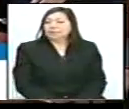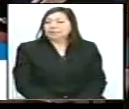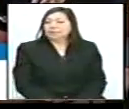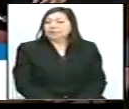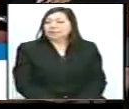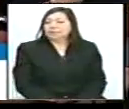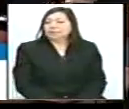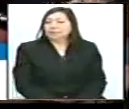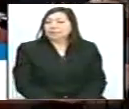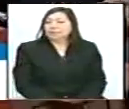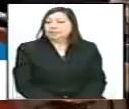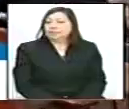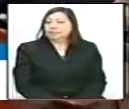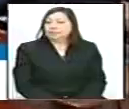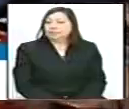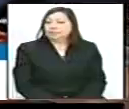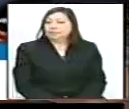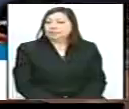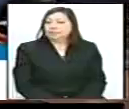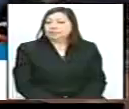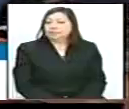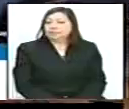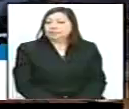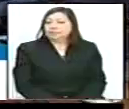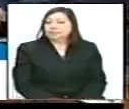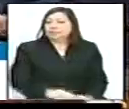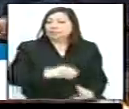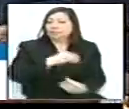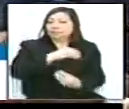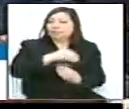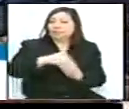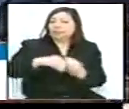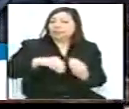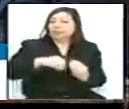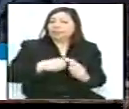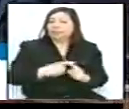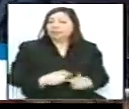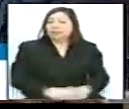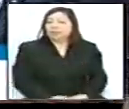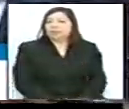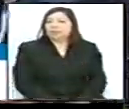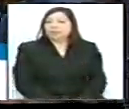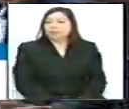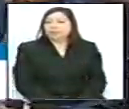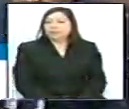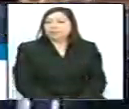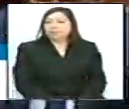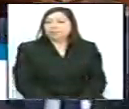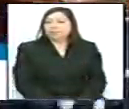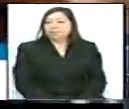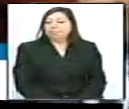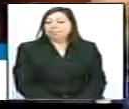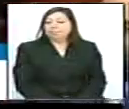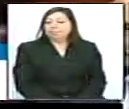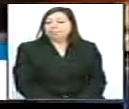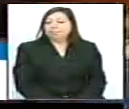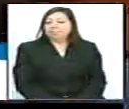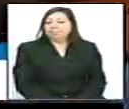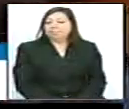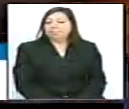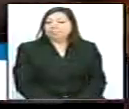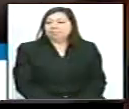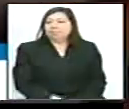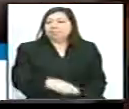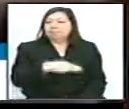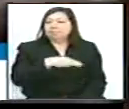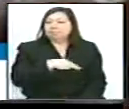que se evite precisamente el desorden, pero con lo cual, precisamente en un primer